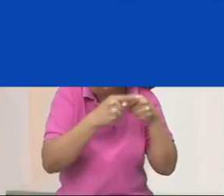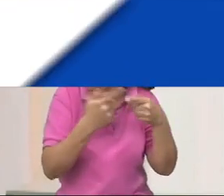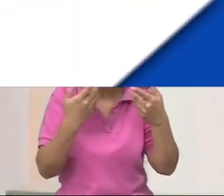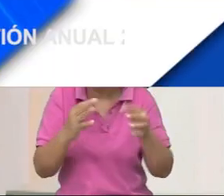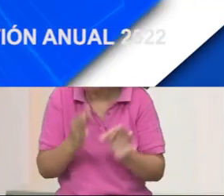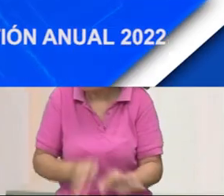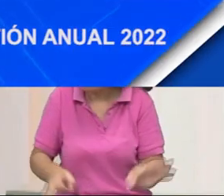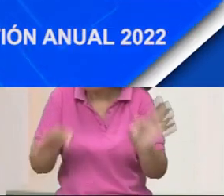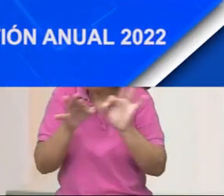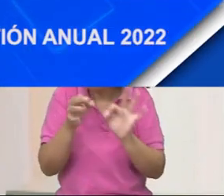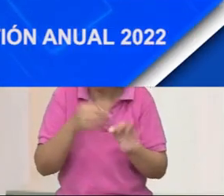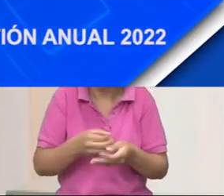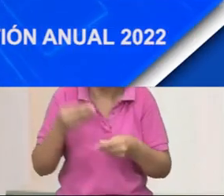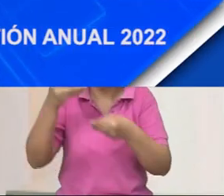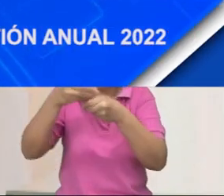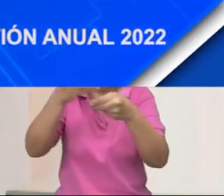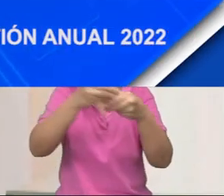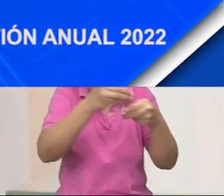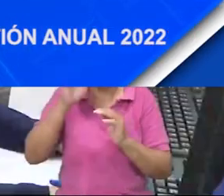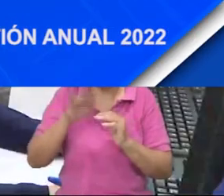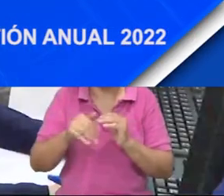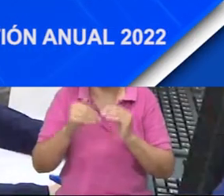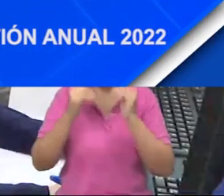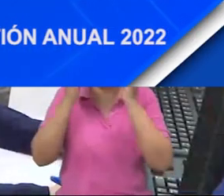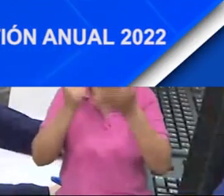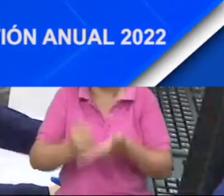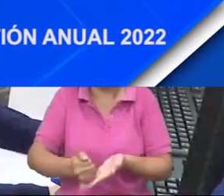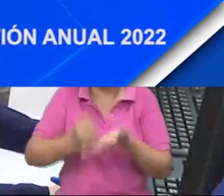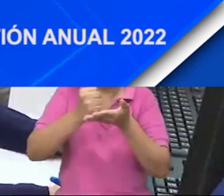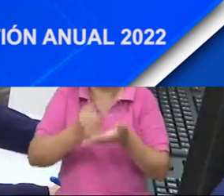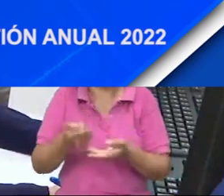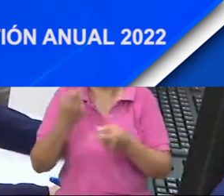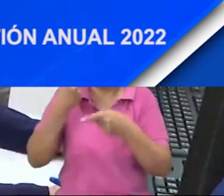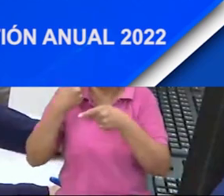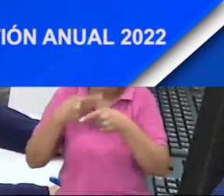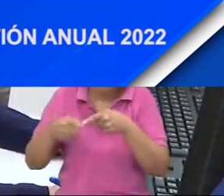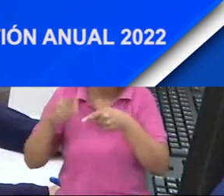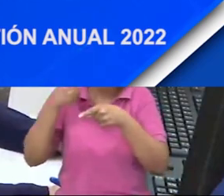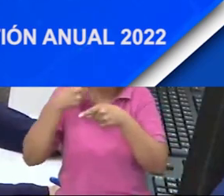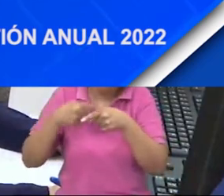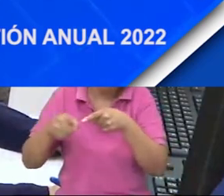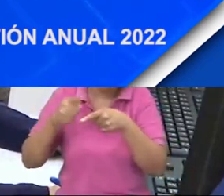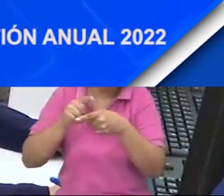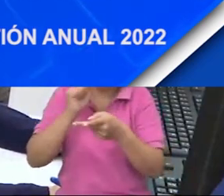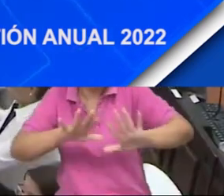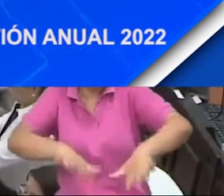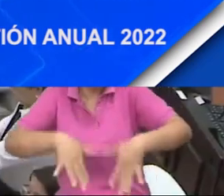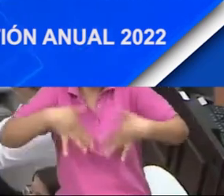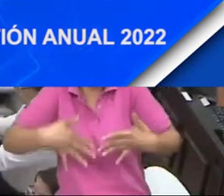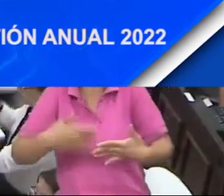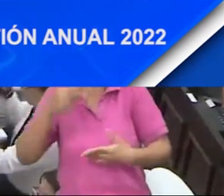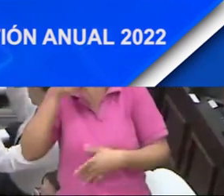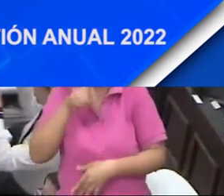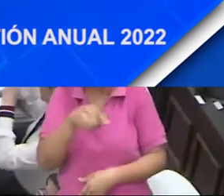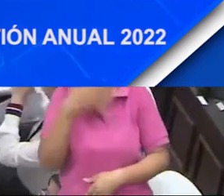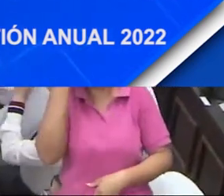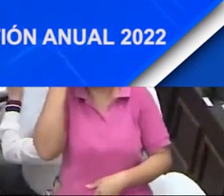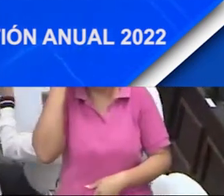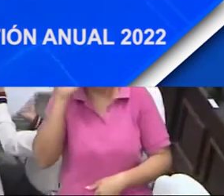La Superintendencia de Bancos y otras instituciones financieras presentaron ante la Asamblea Nacional el informe de gestión